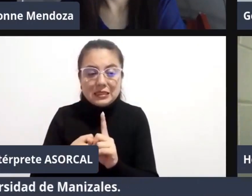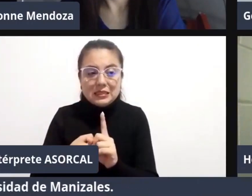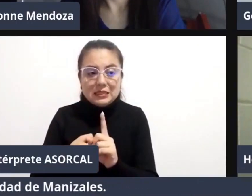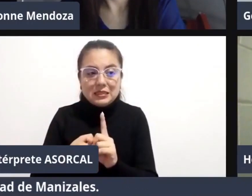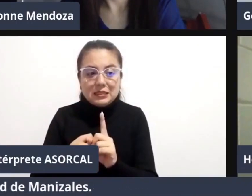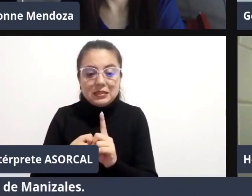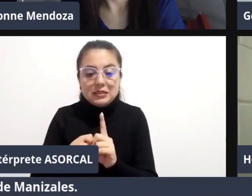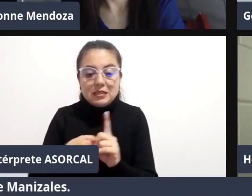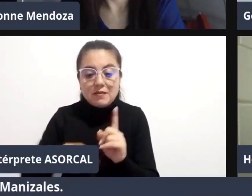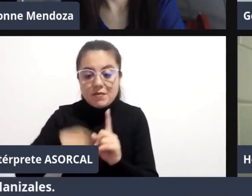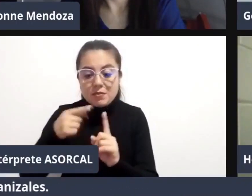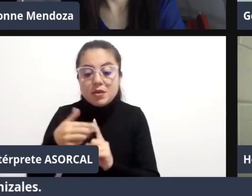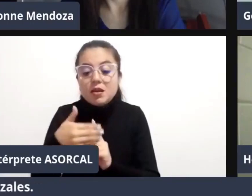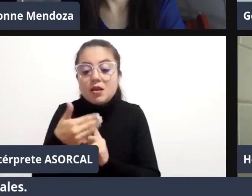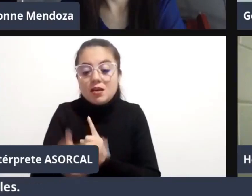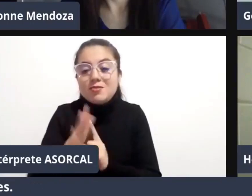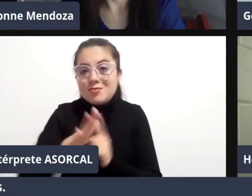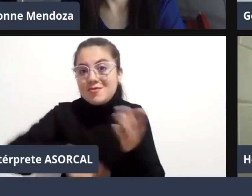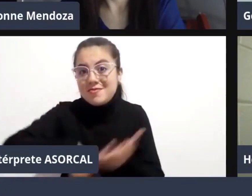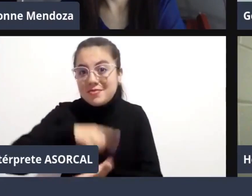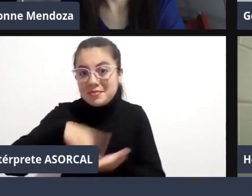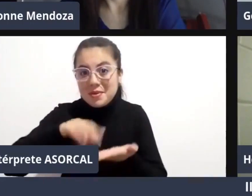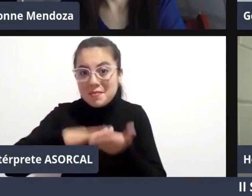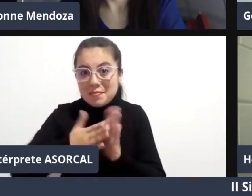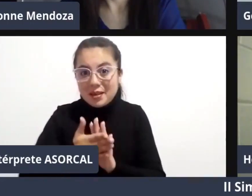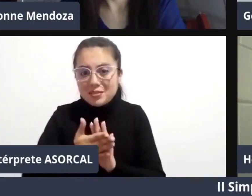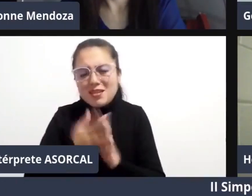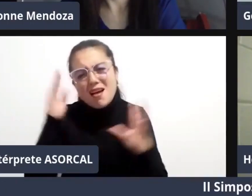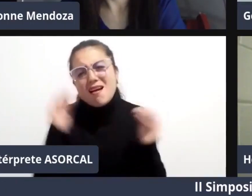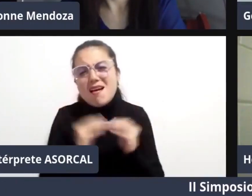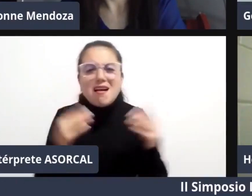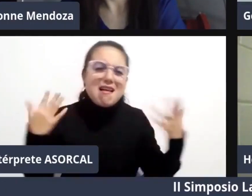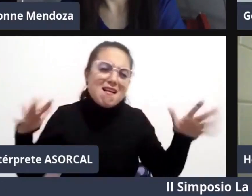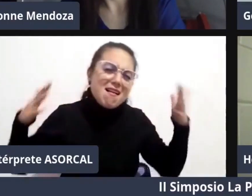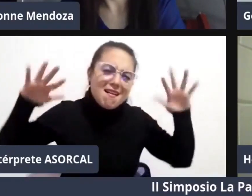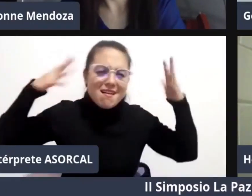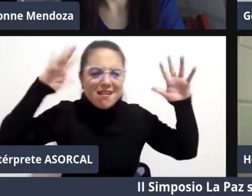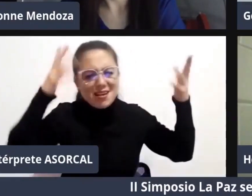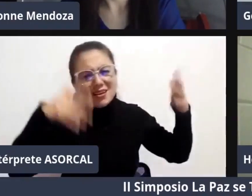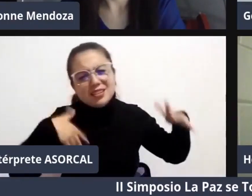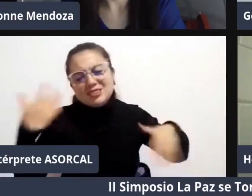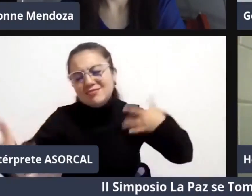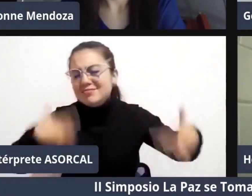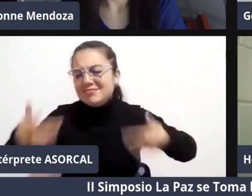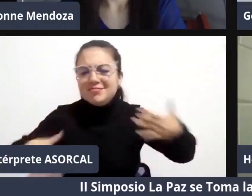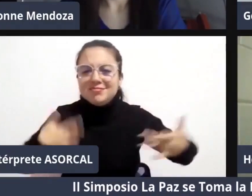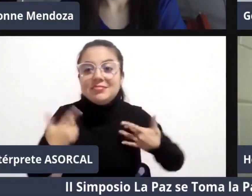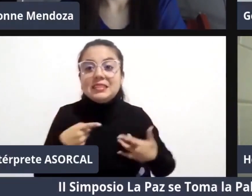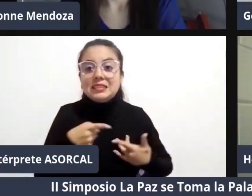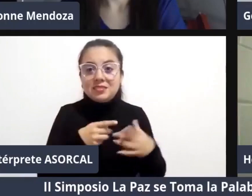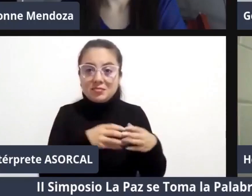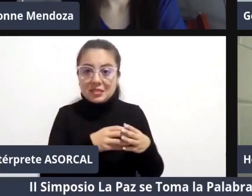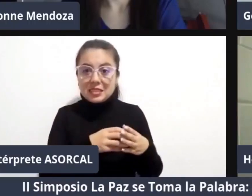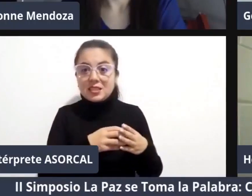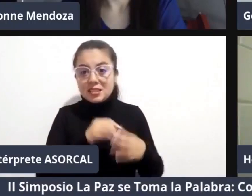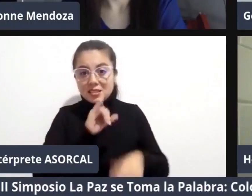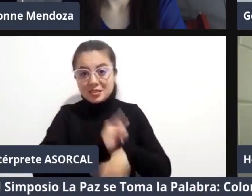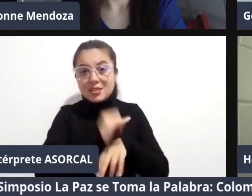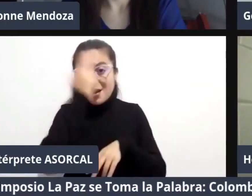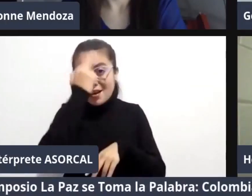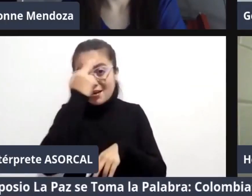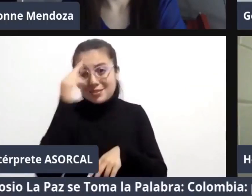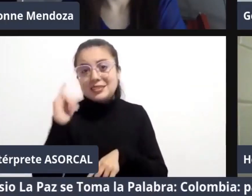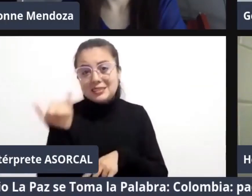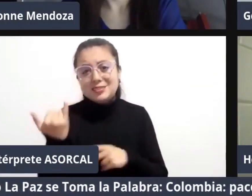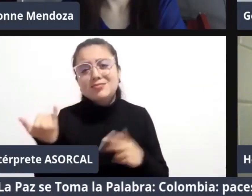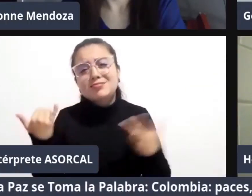Hubo un gran júbilo popular en el cual los integrantes de la Iglesia Católica celebraron muchísimo. Creo que